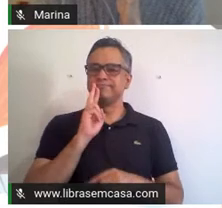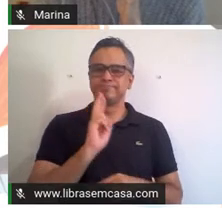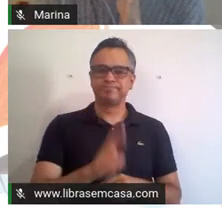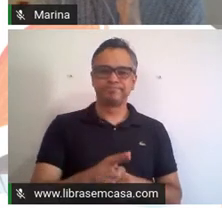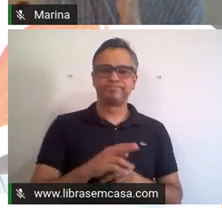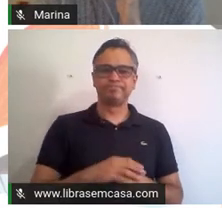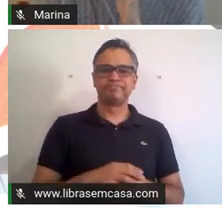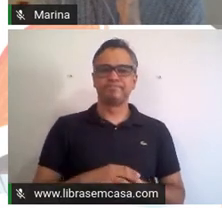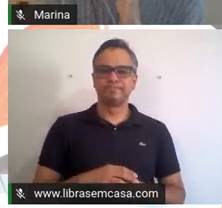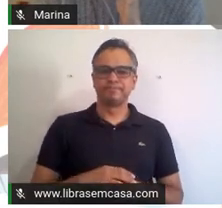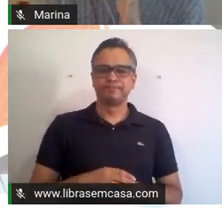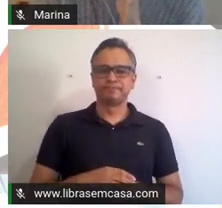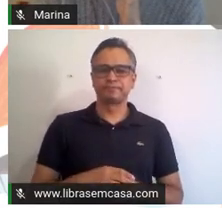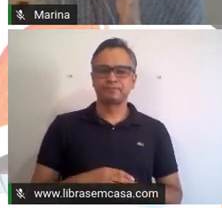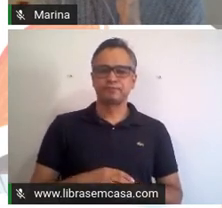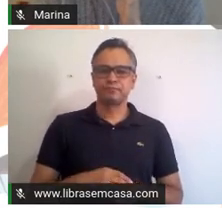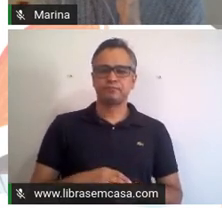Paulo,